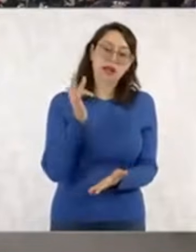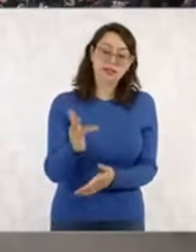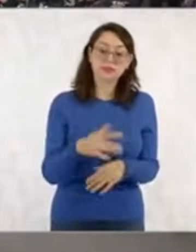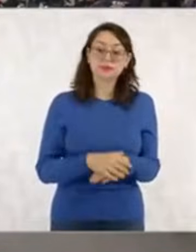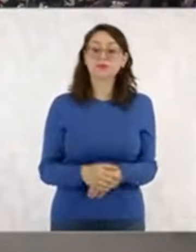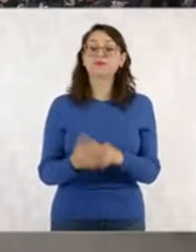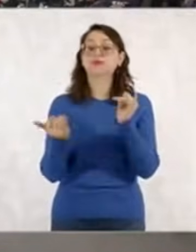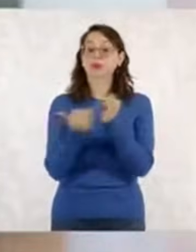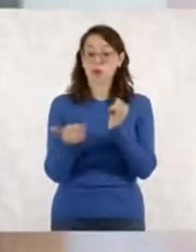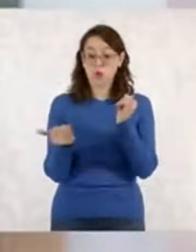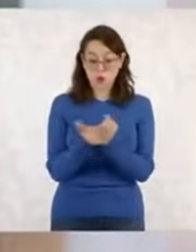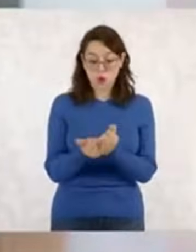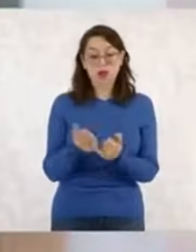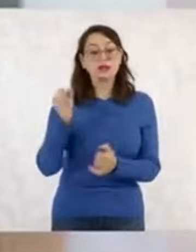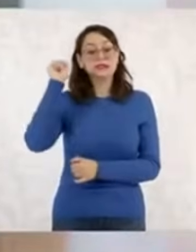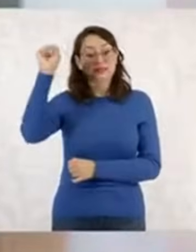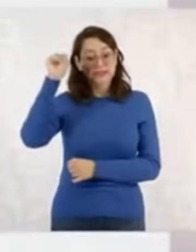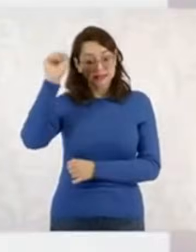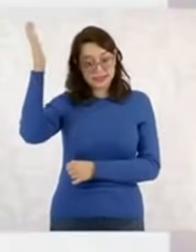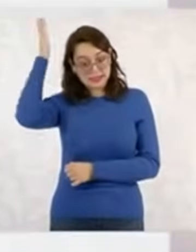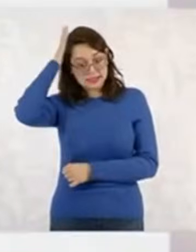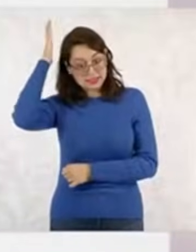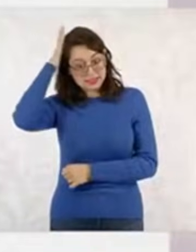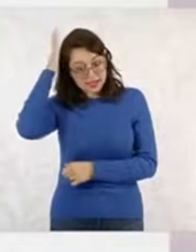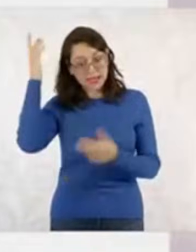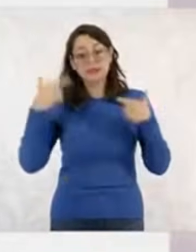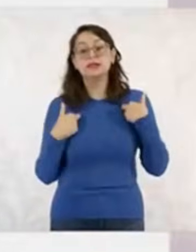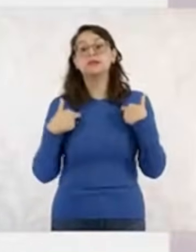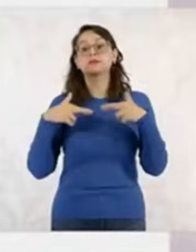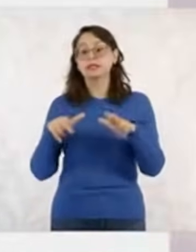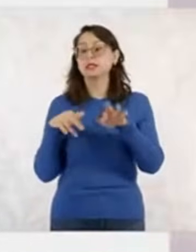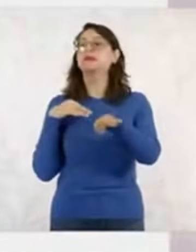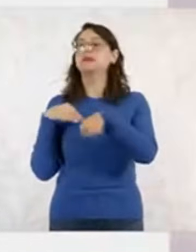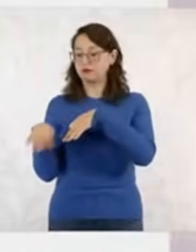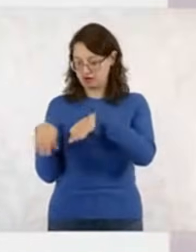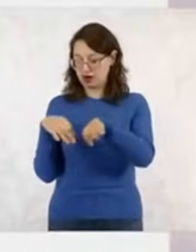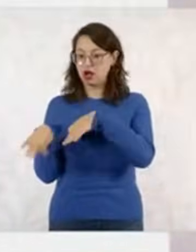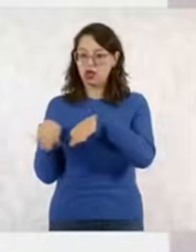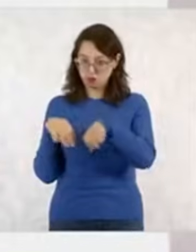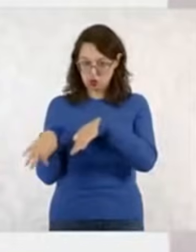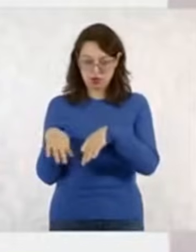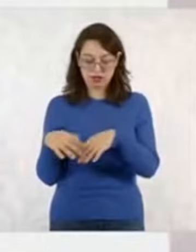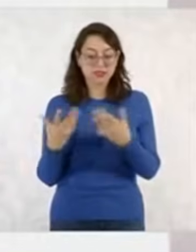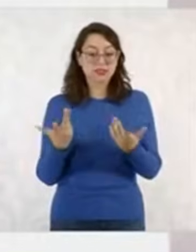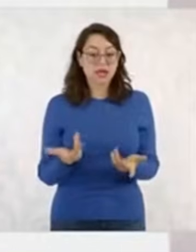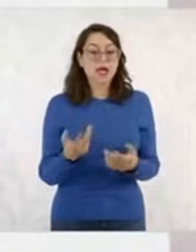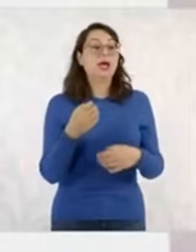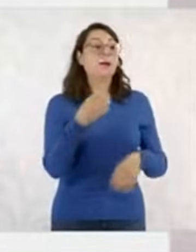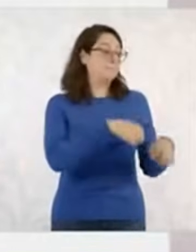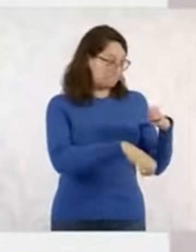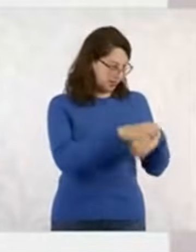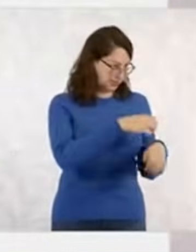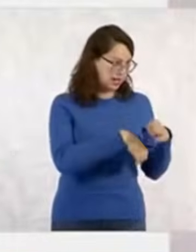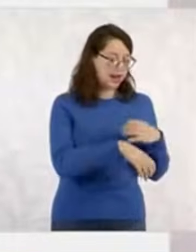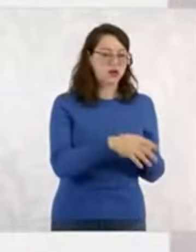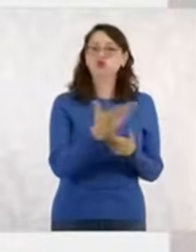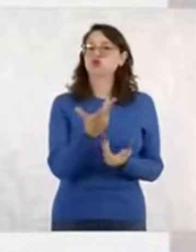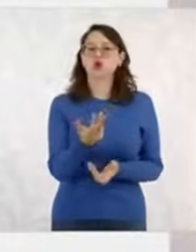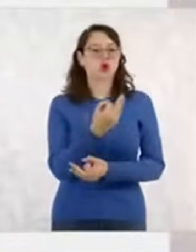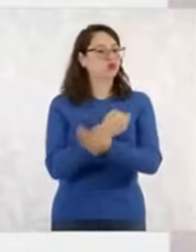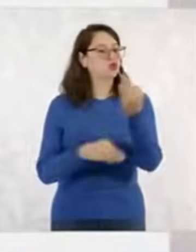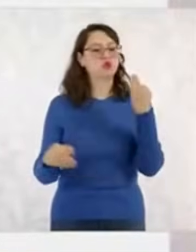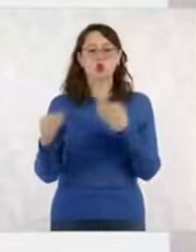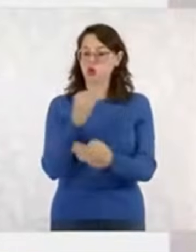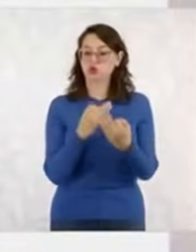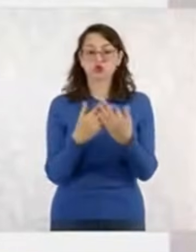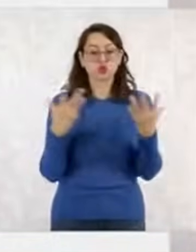a los líderes sindicales, a los representantes de las y los trabajadores, de los empresarios, agradecerles a todos